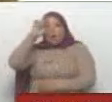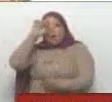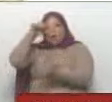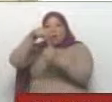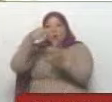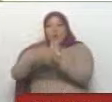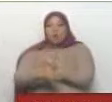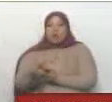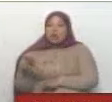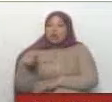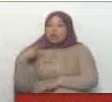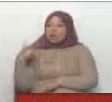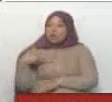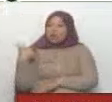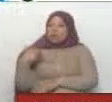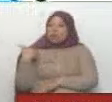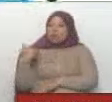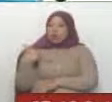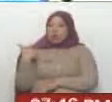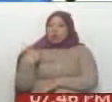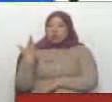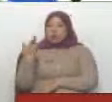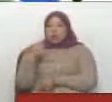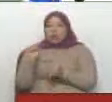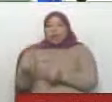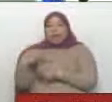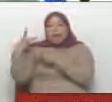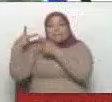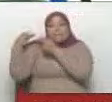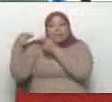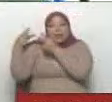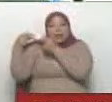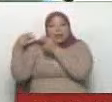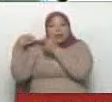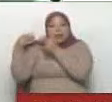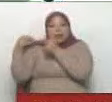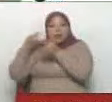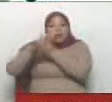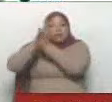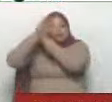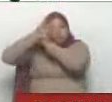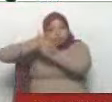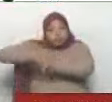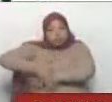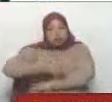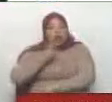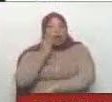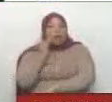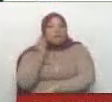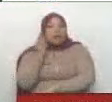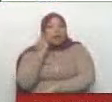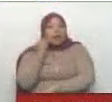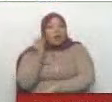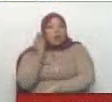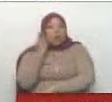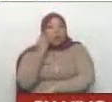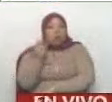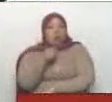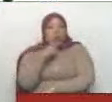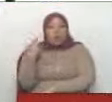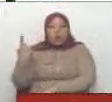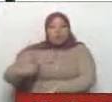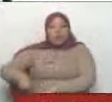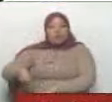los apellidos de Estados Unidos y de Europa, y era la esperanza para destruir la experiencia maravillosa que en ese momento era la